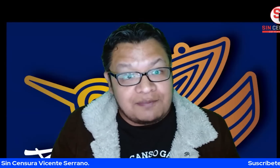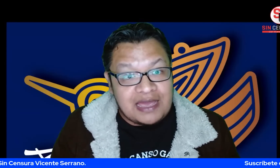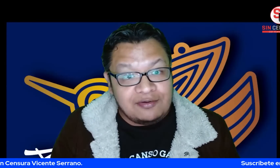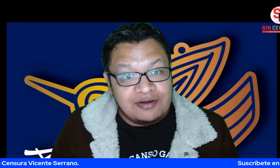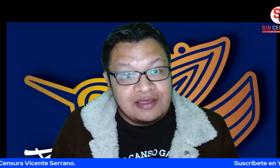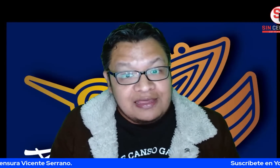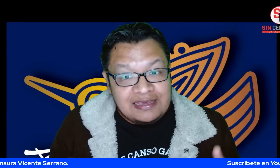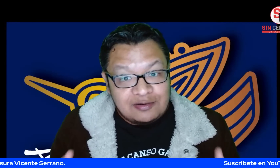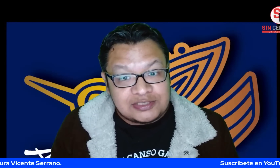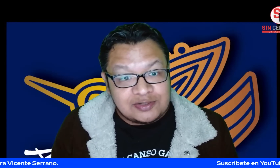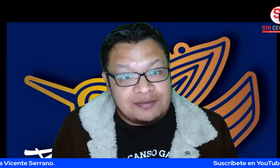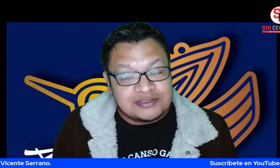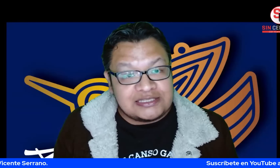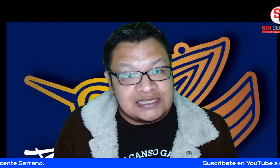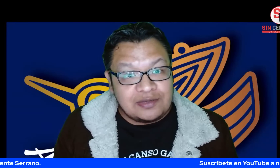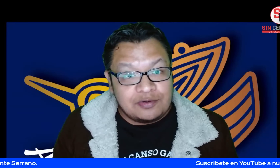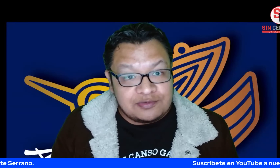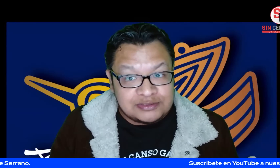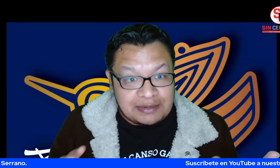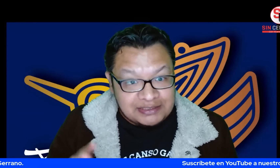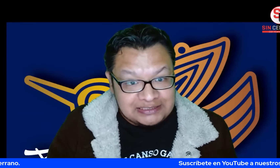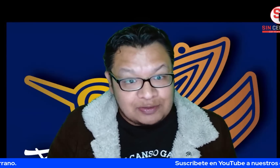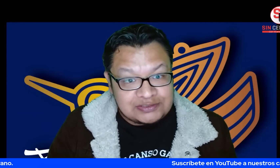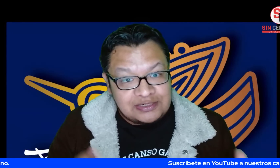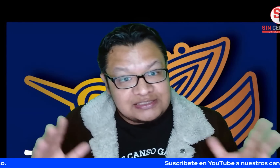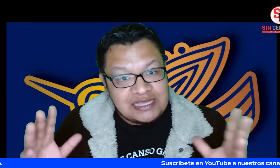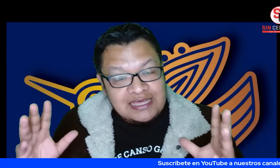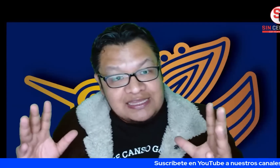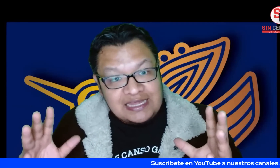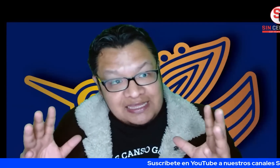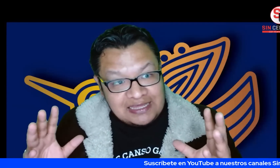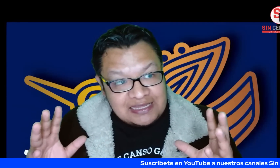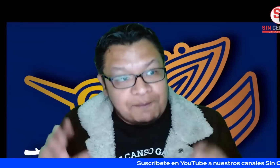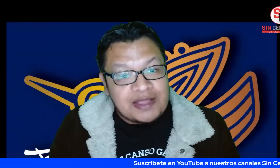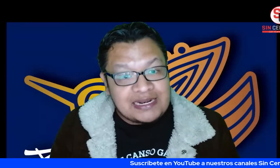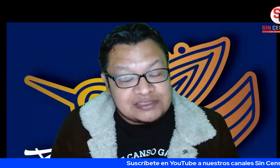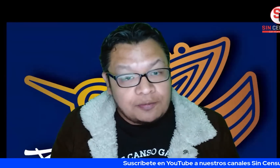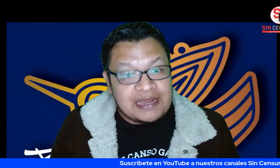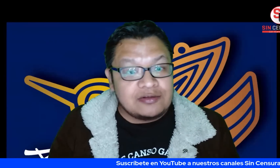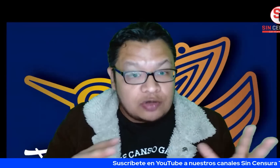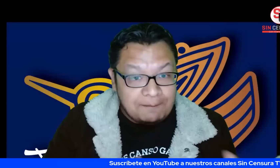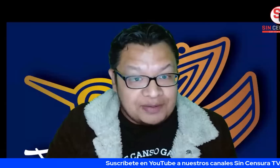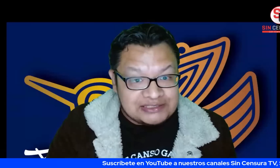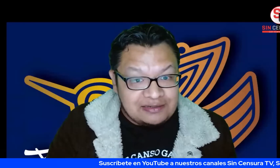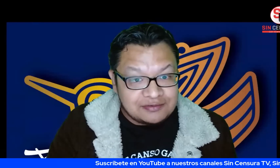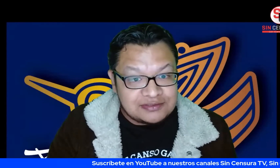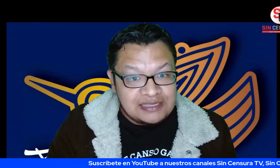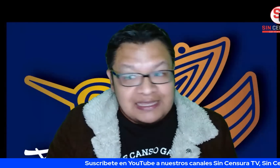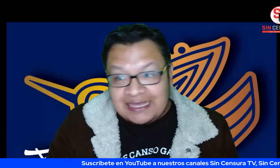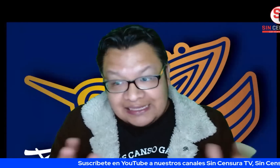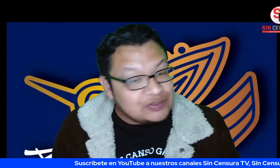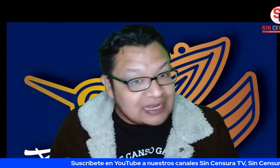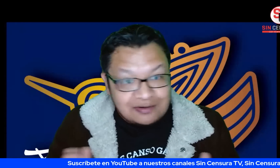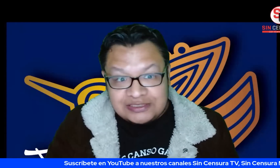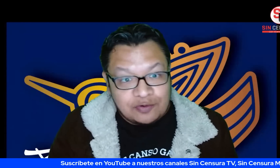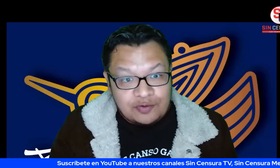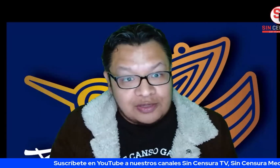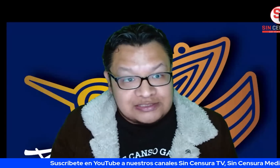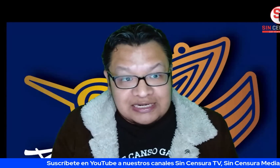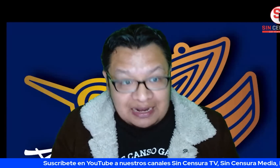texto cambiaron, incluso esos libros de texto mostraban situaciones de padres obreros o campesinos.